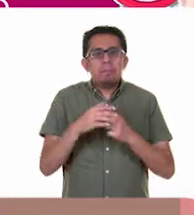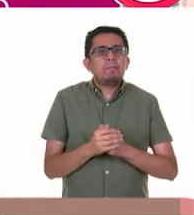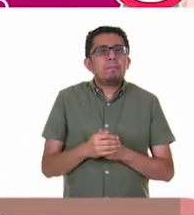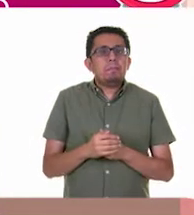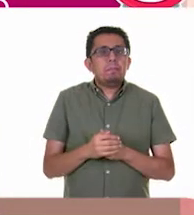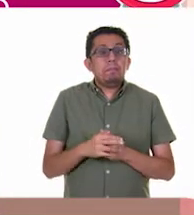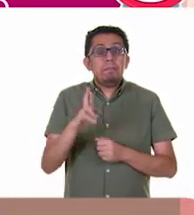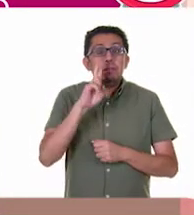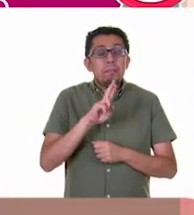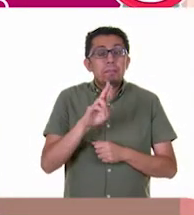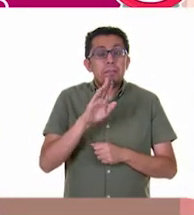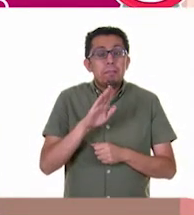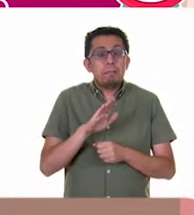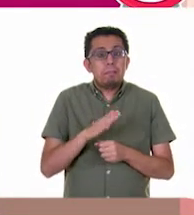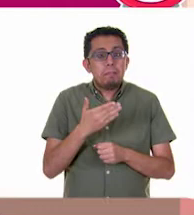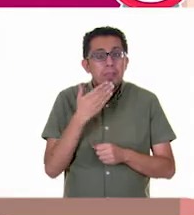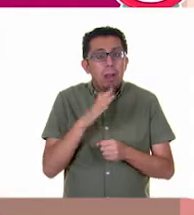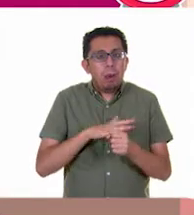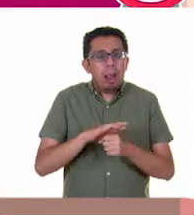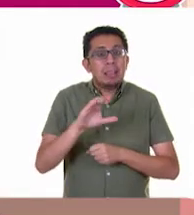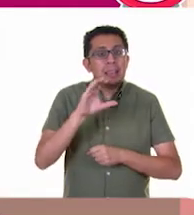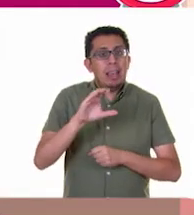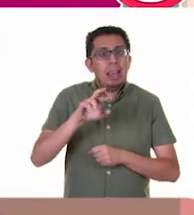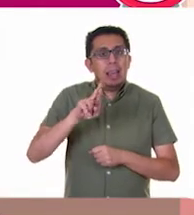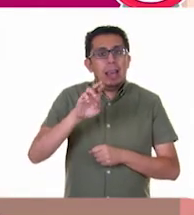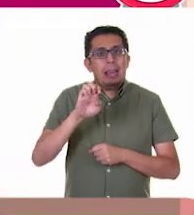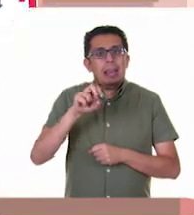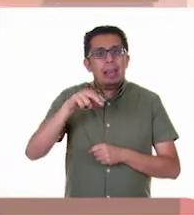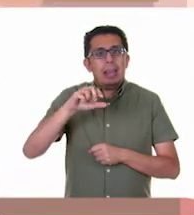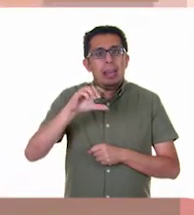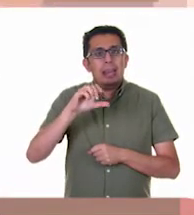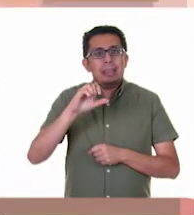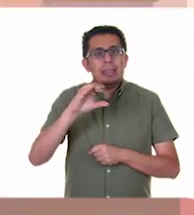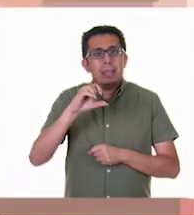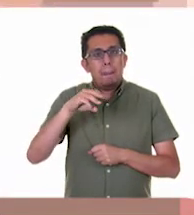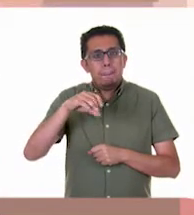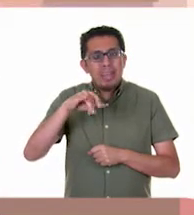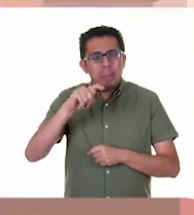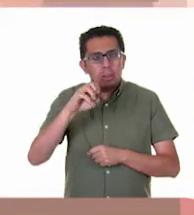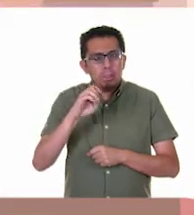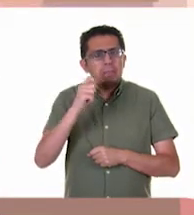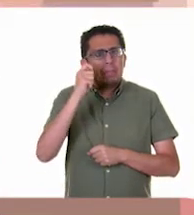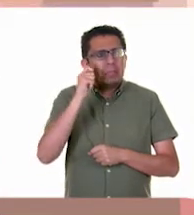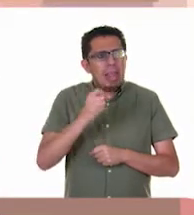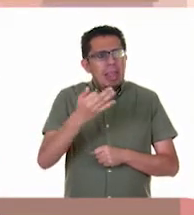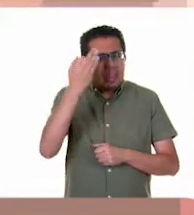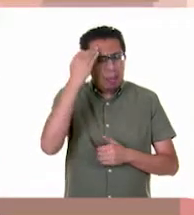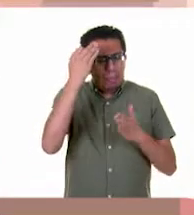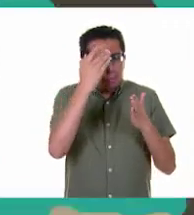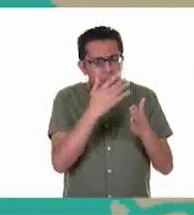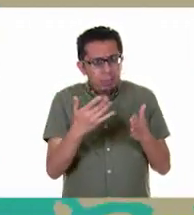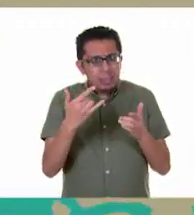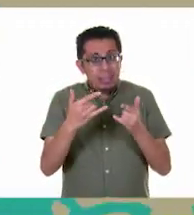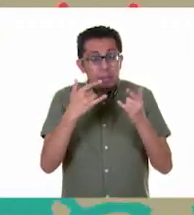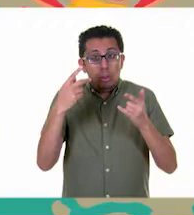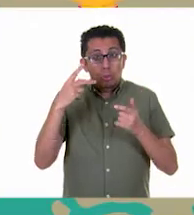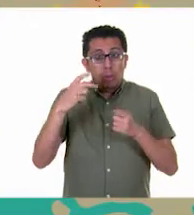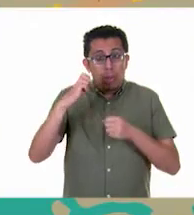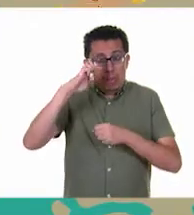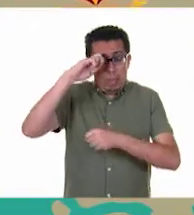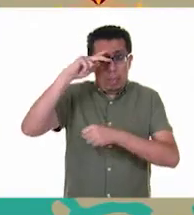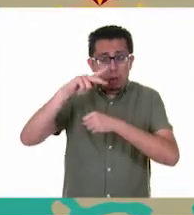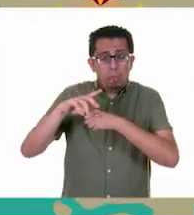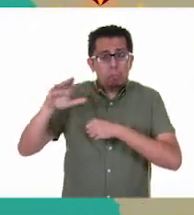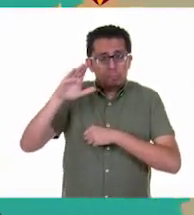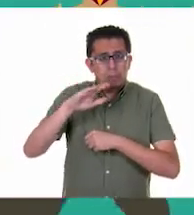La respuesta correcta es C, Renacimiento. El Renacimiento es una época de la historia europea que va de los